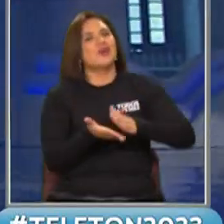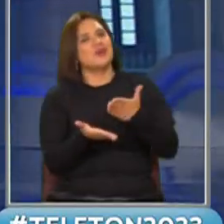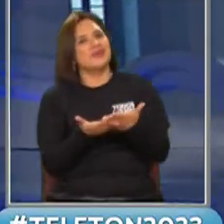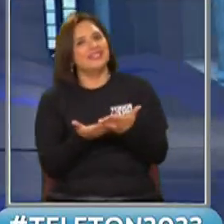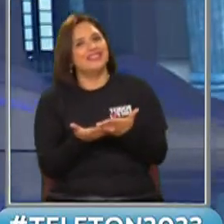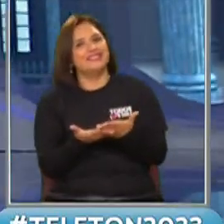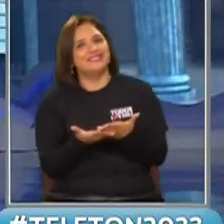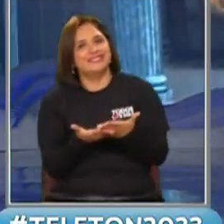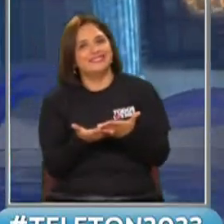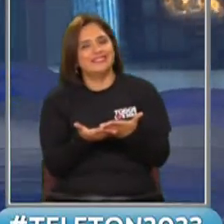están buen